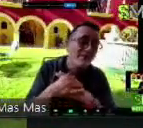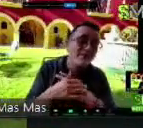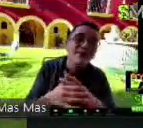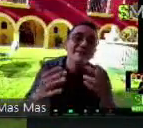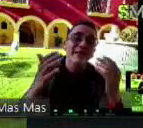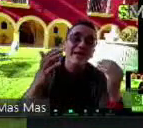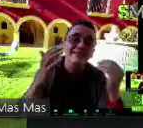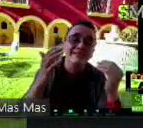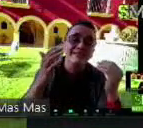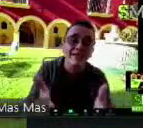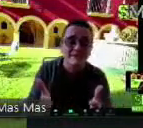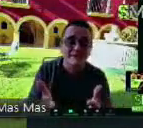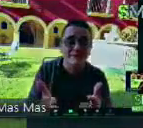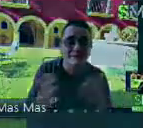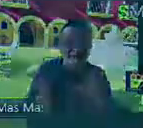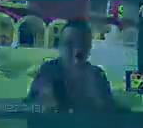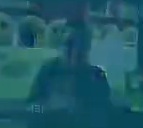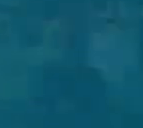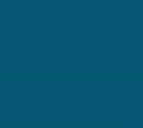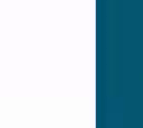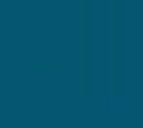Alzheimer. Vamos a ver esto.